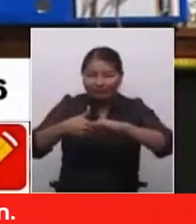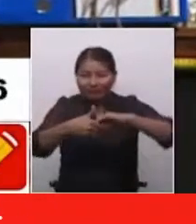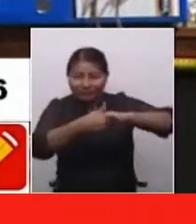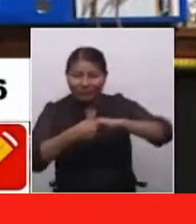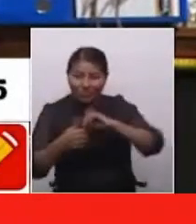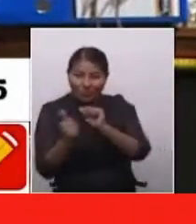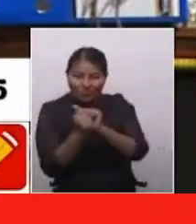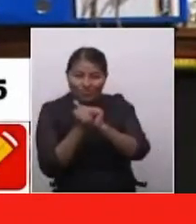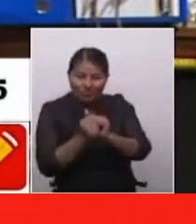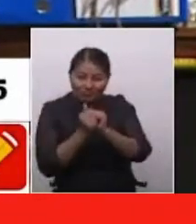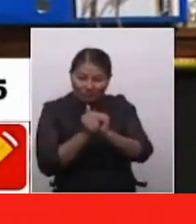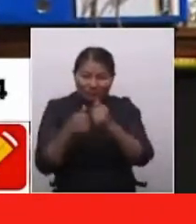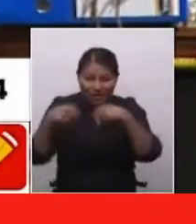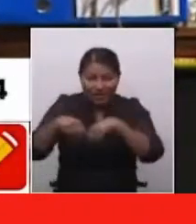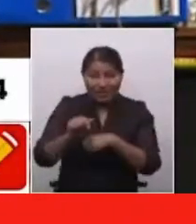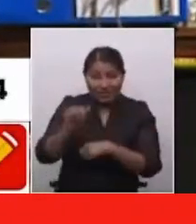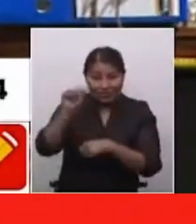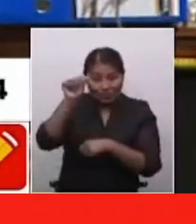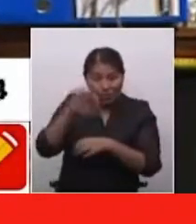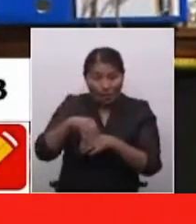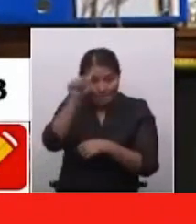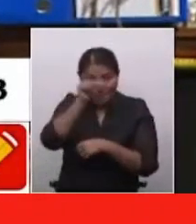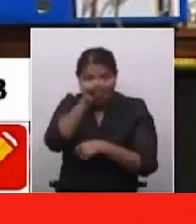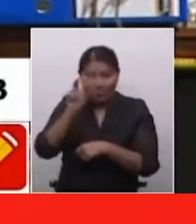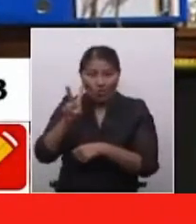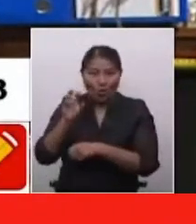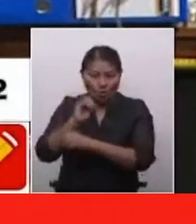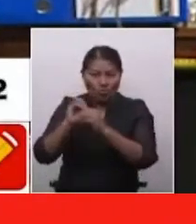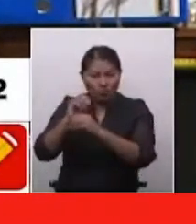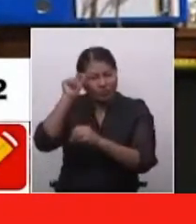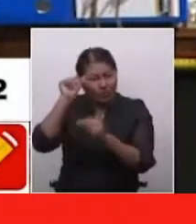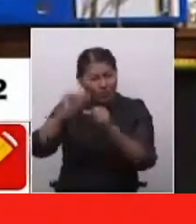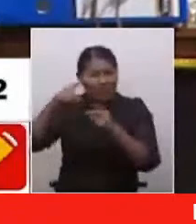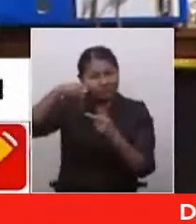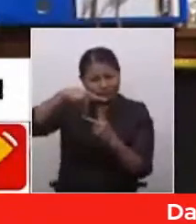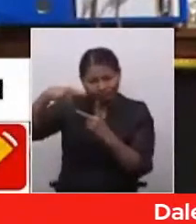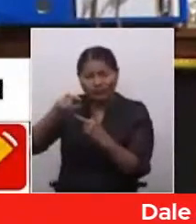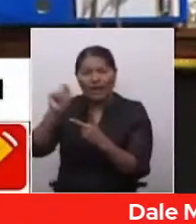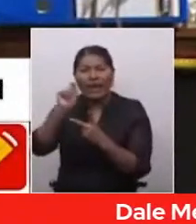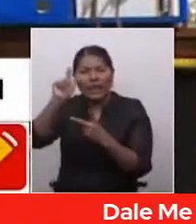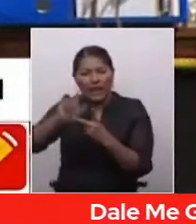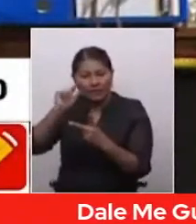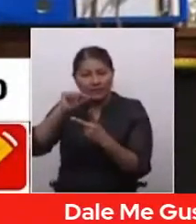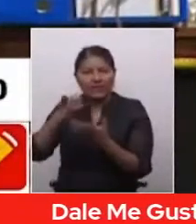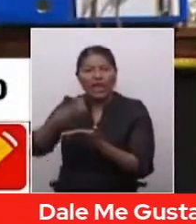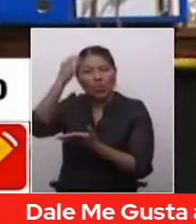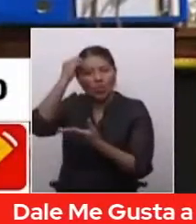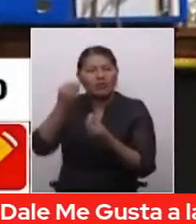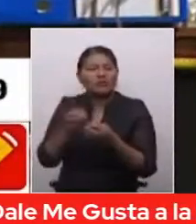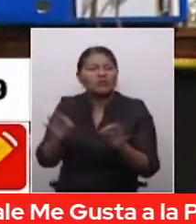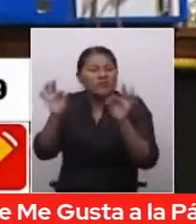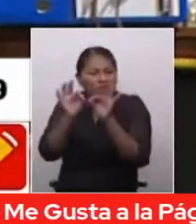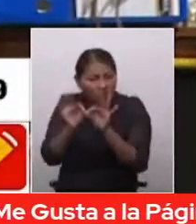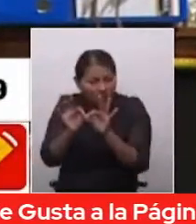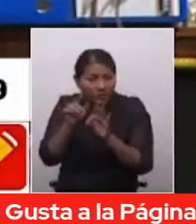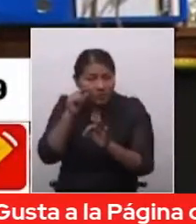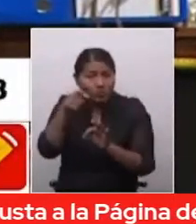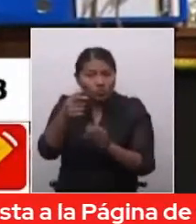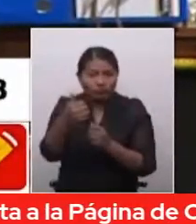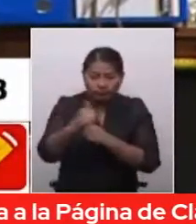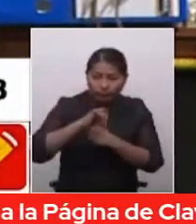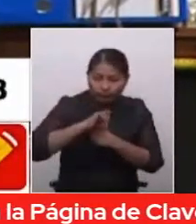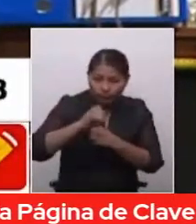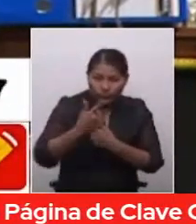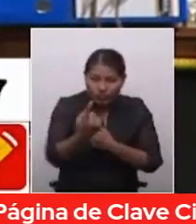juntos. Así que este domingo 2 de octubre, no te olvides de marcar los 2 lápices de Perú Libre, el lápiz de la educación. Creo que de esa manera tú